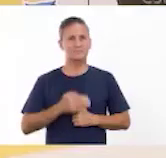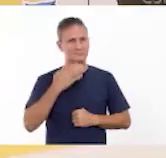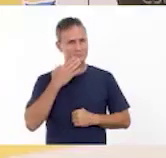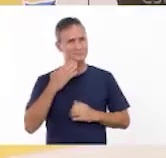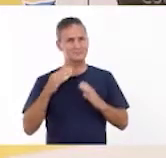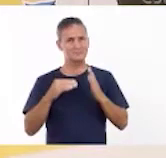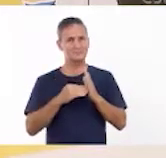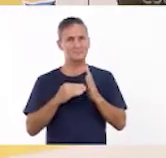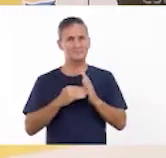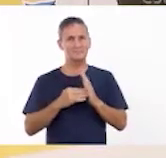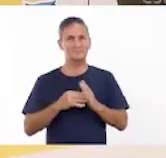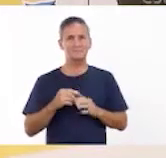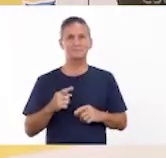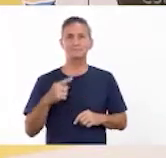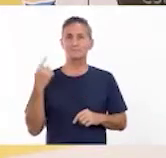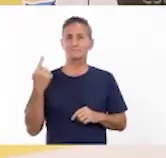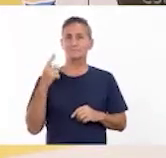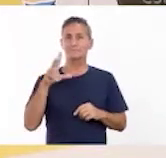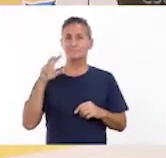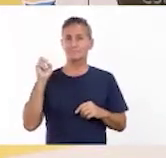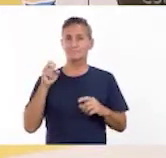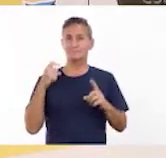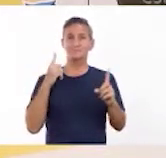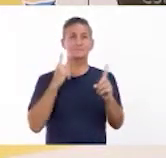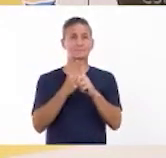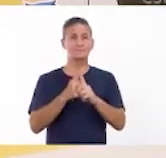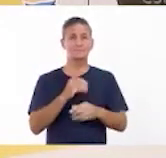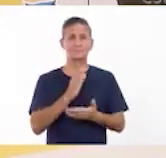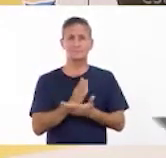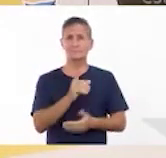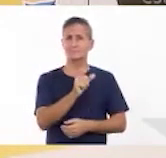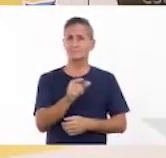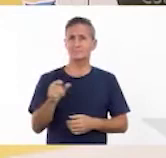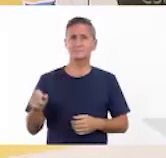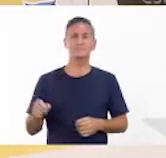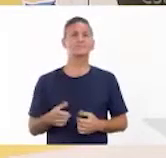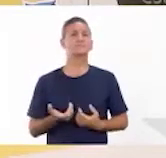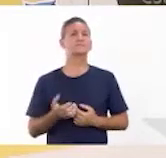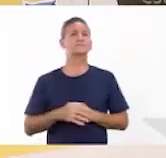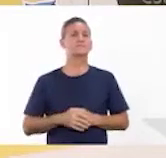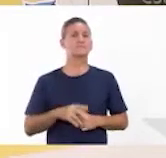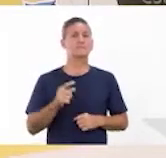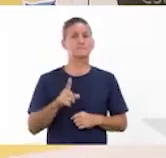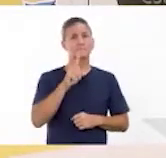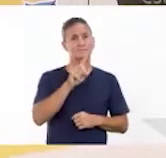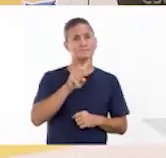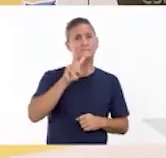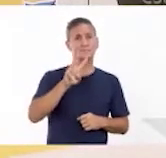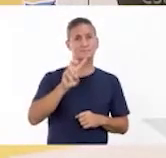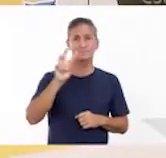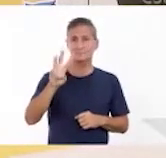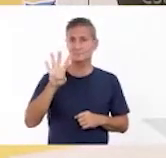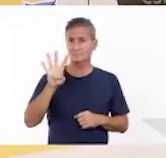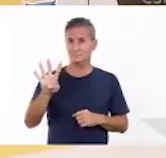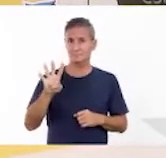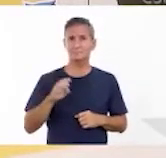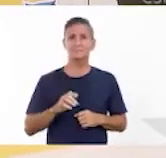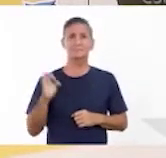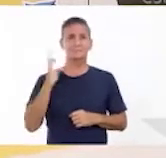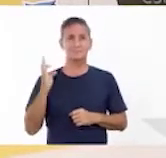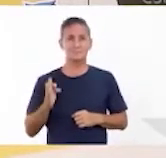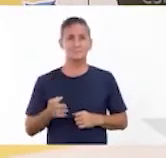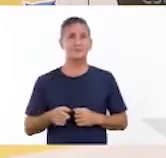Buenas tardes. Un nuevo encuentro con los estudiantes de primero, segundo, tercero y cuarto. Hoy